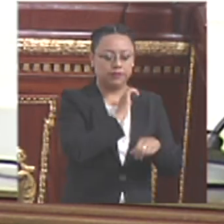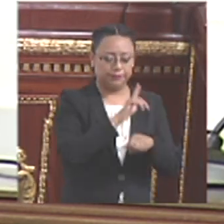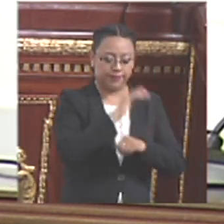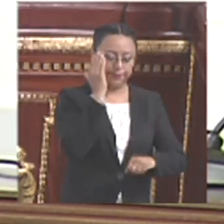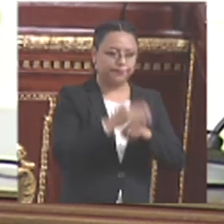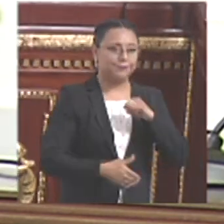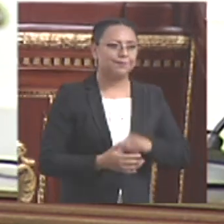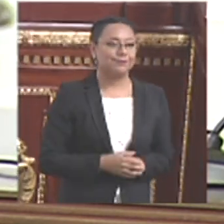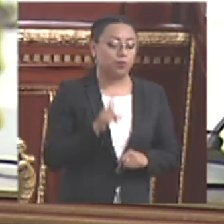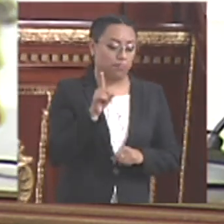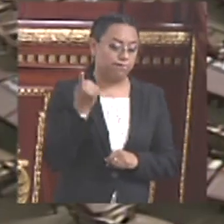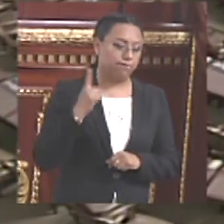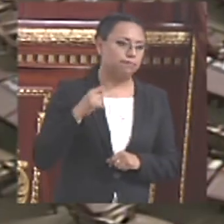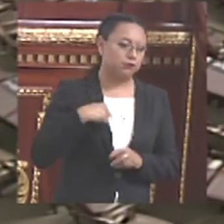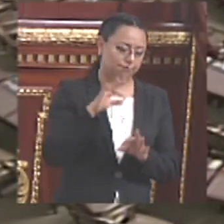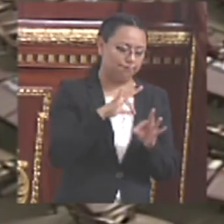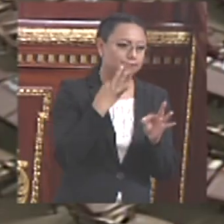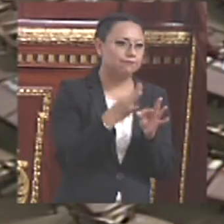diputada Presidenta.